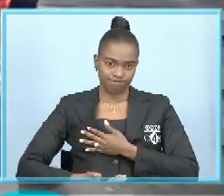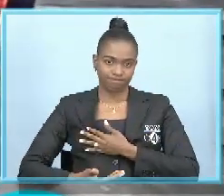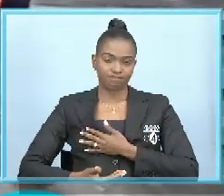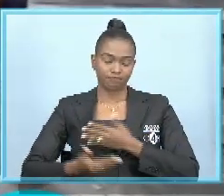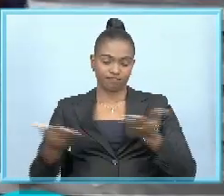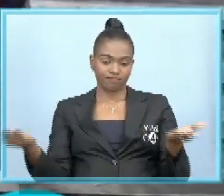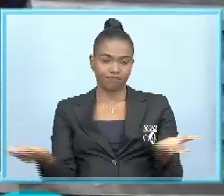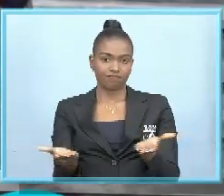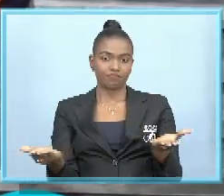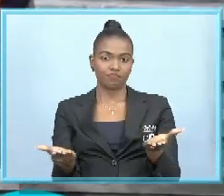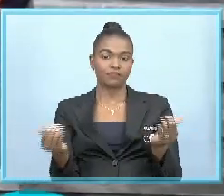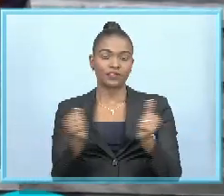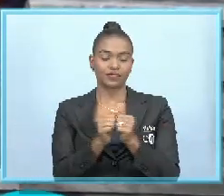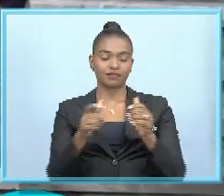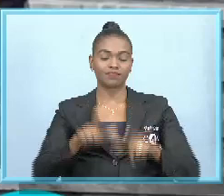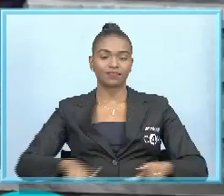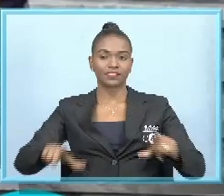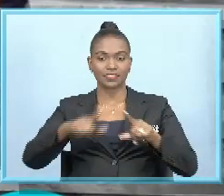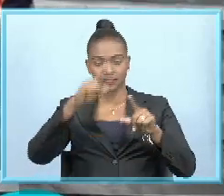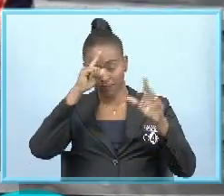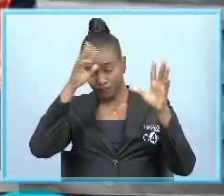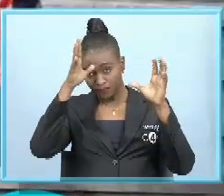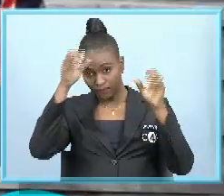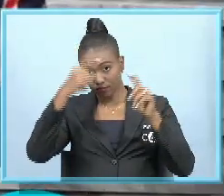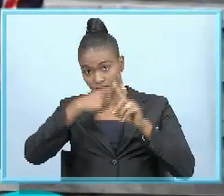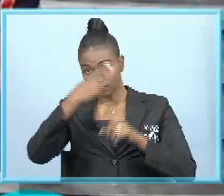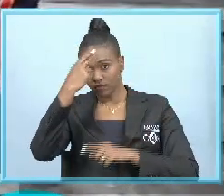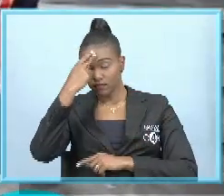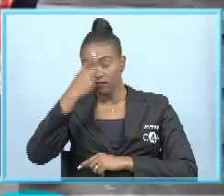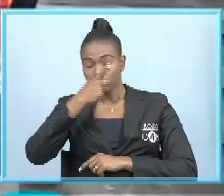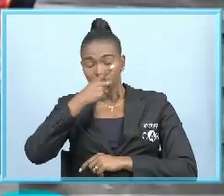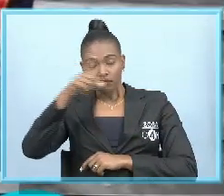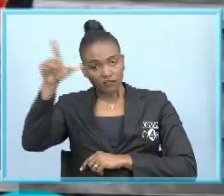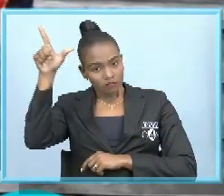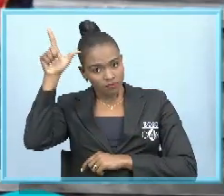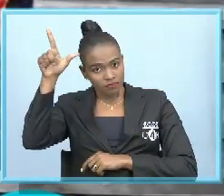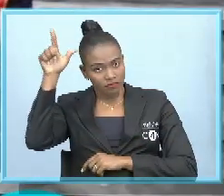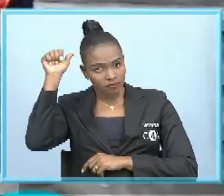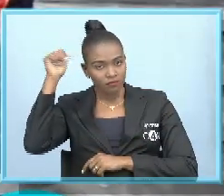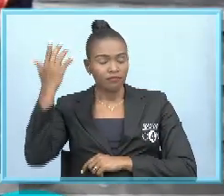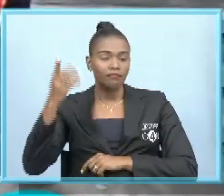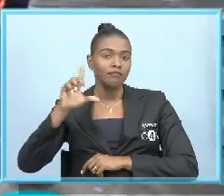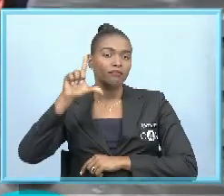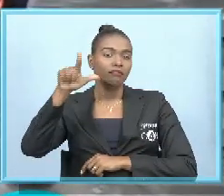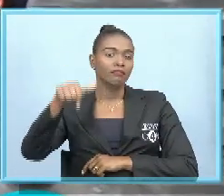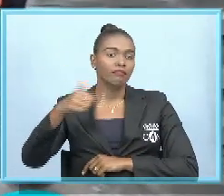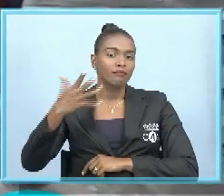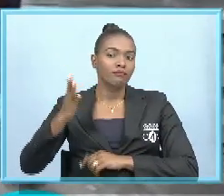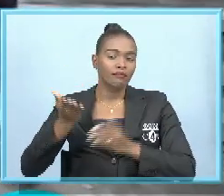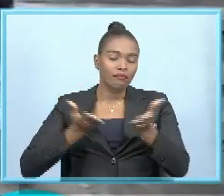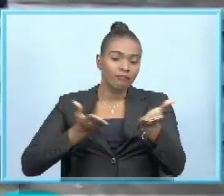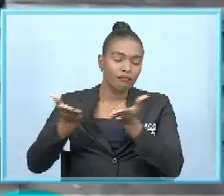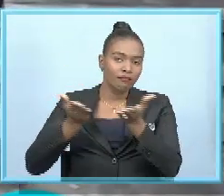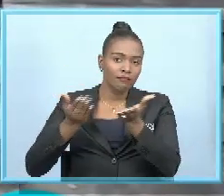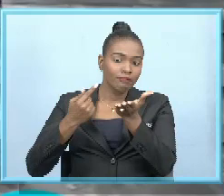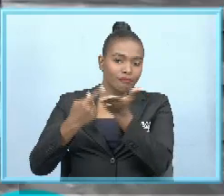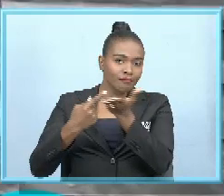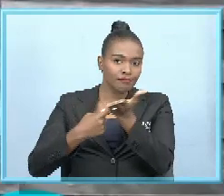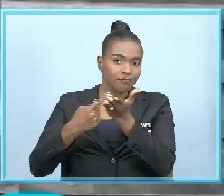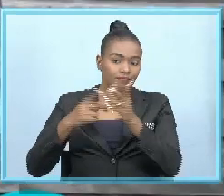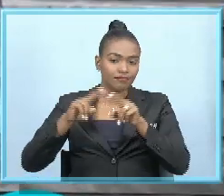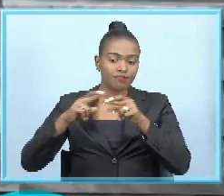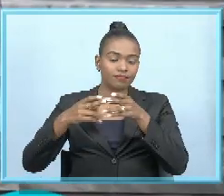precisamente aquí en este lugar por el presidente de la República, Luis Abinader. Luego sostuvieron una